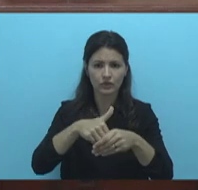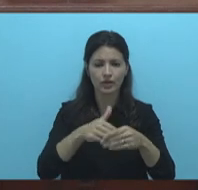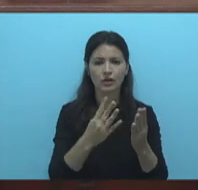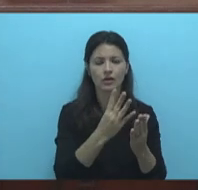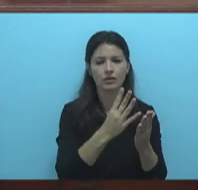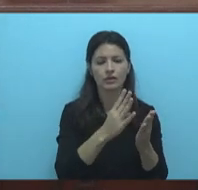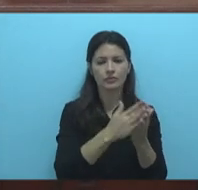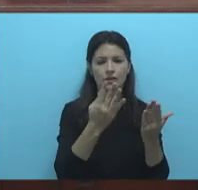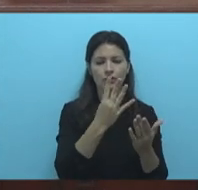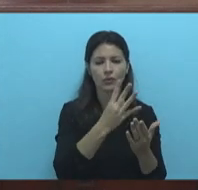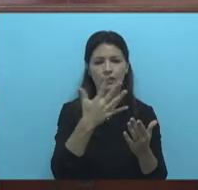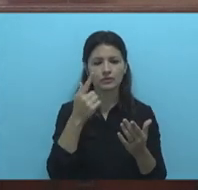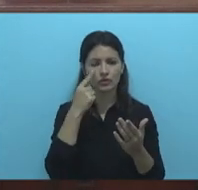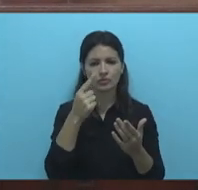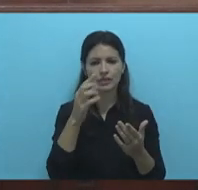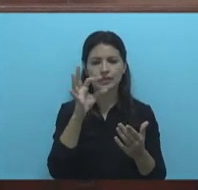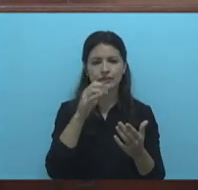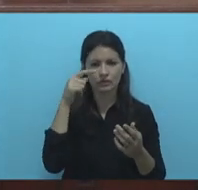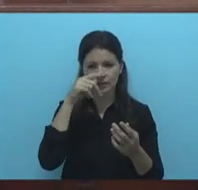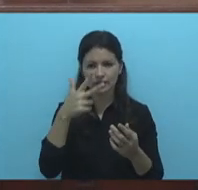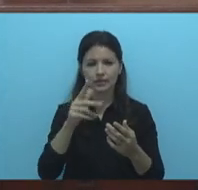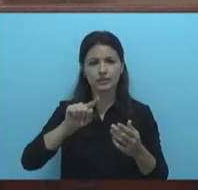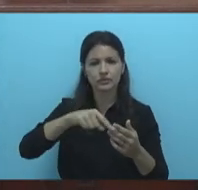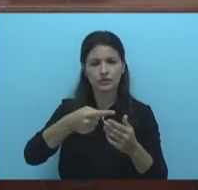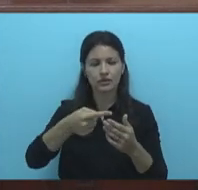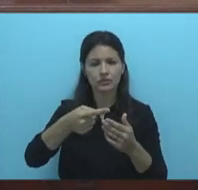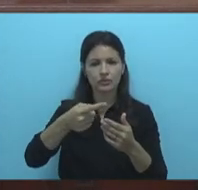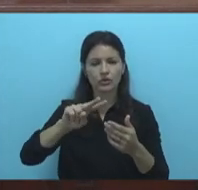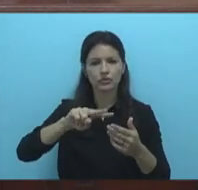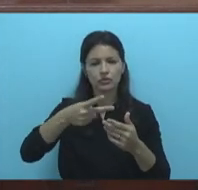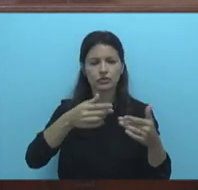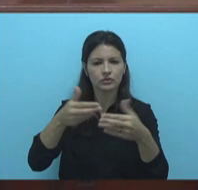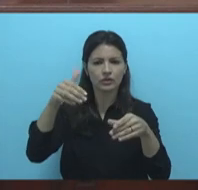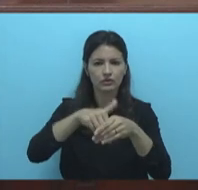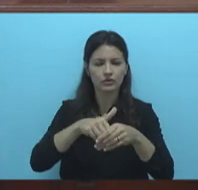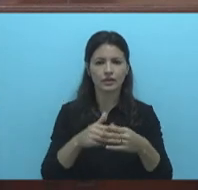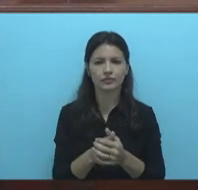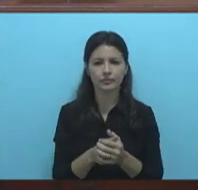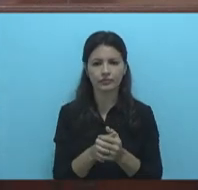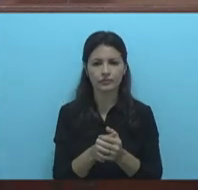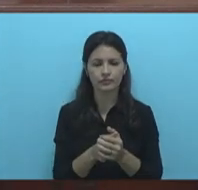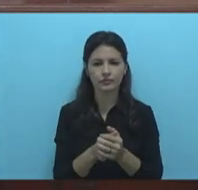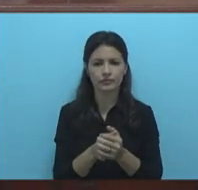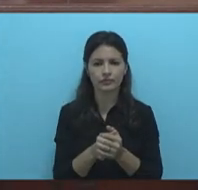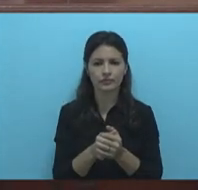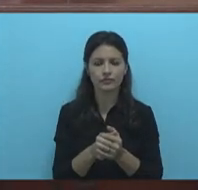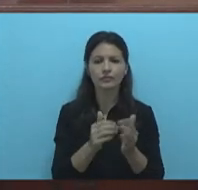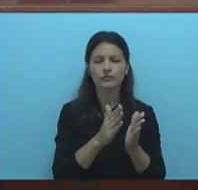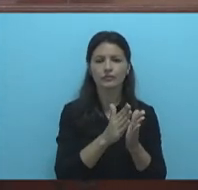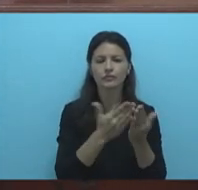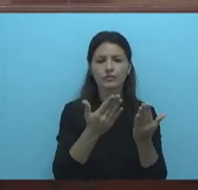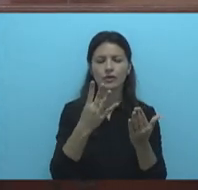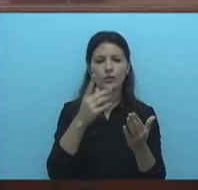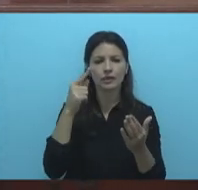Expediente 45.073, preferencia para dos sesiones. El expediente 47.629, preferencia para